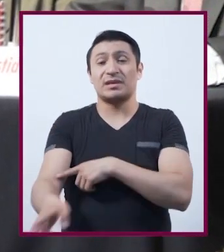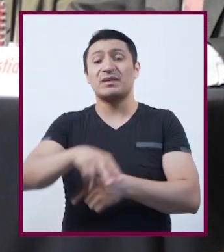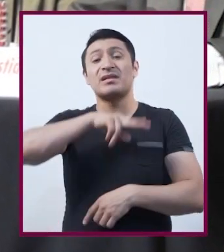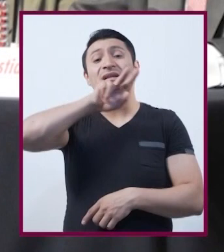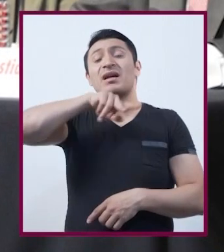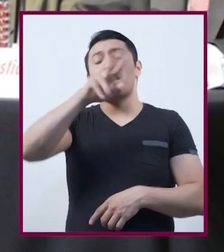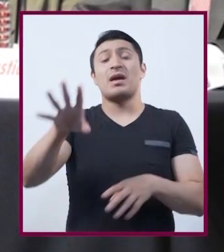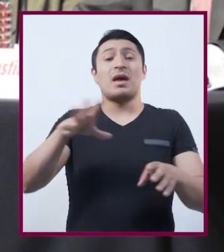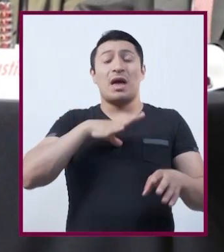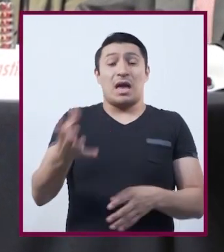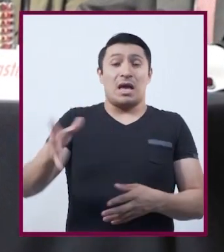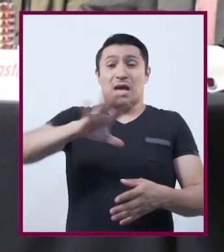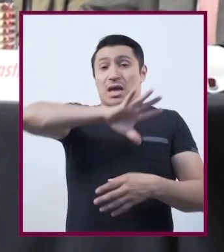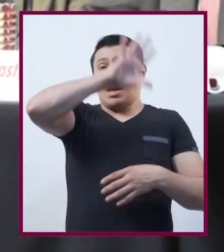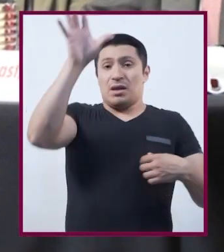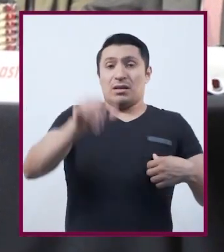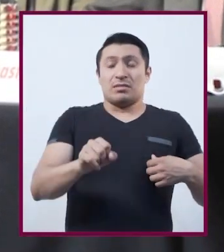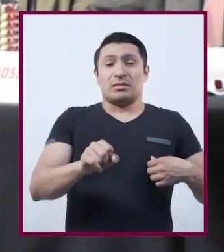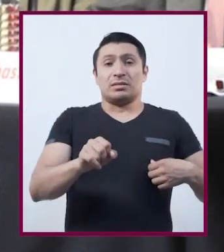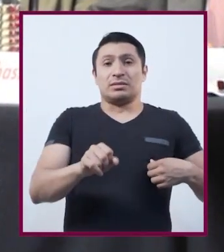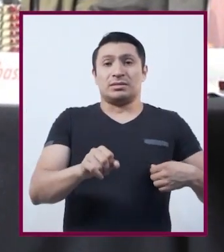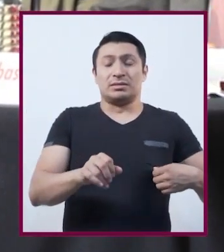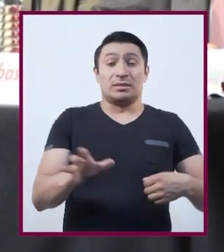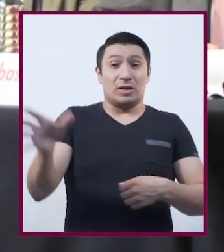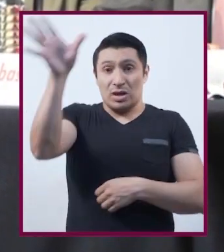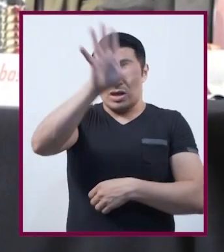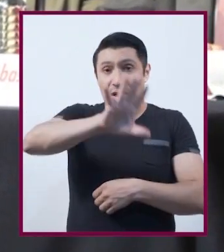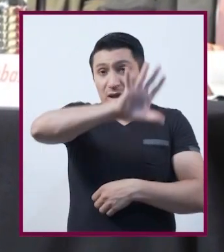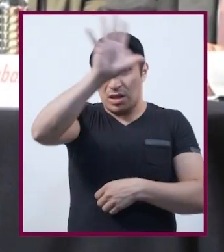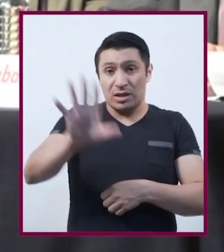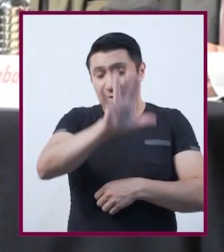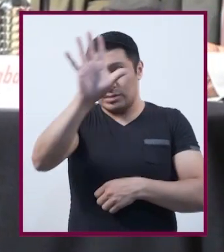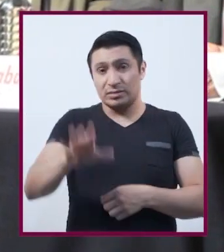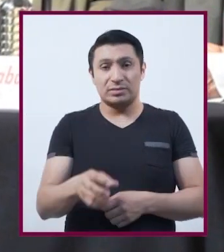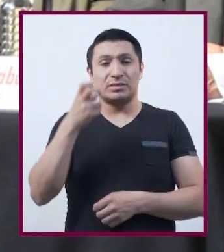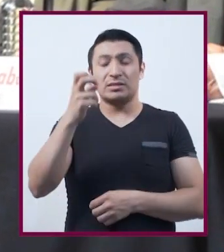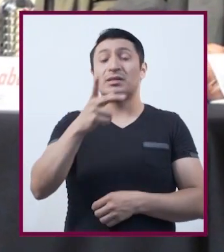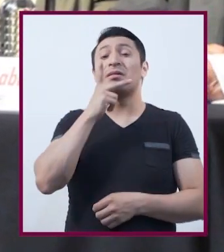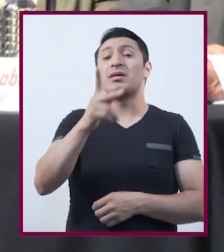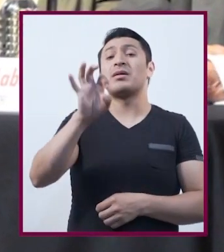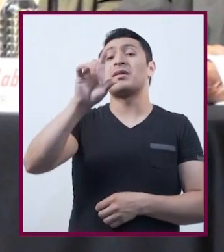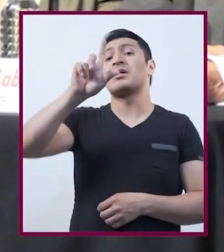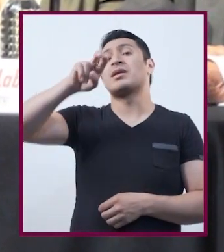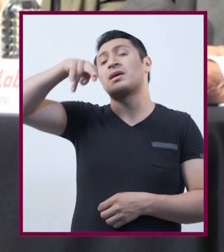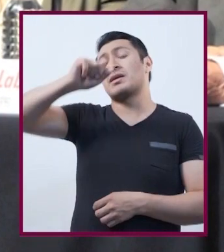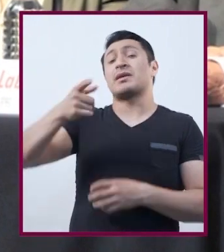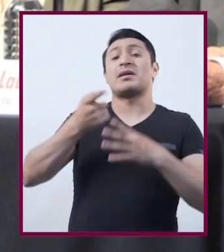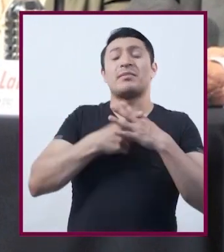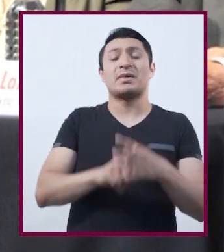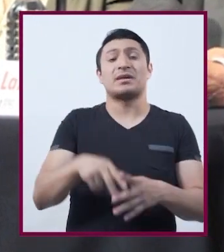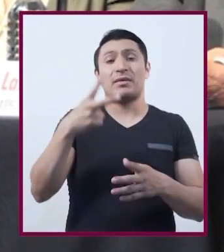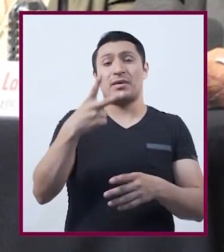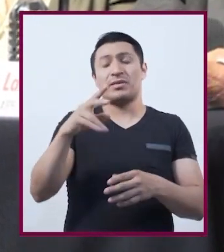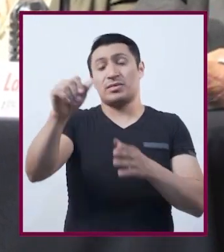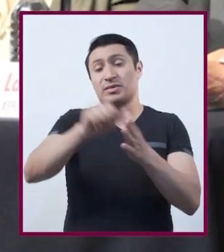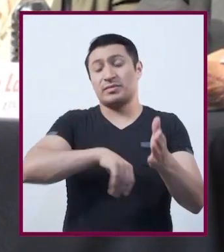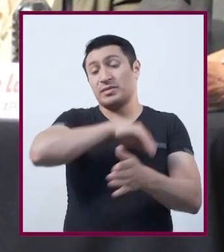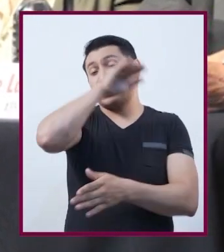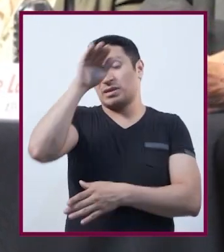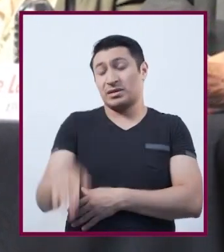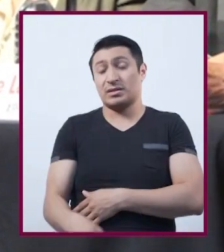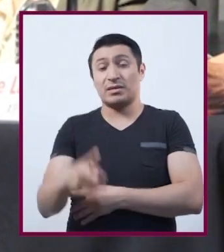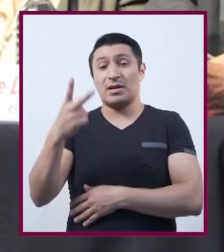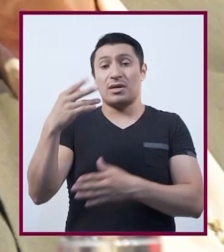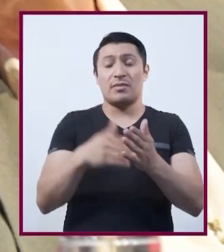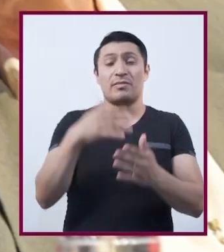homenaje a 2 meses de su fallecimiento en 2015. No le faltaba razón. Galeano fue un autor latinoamericano